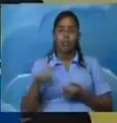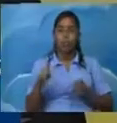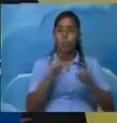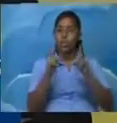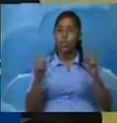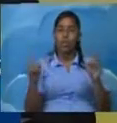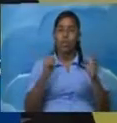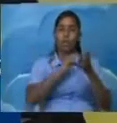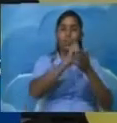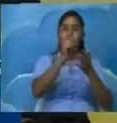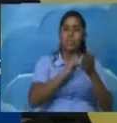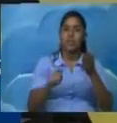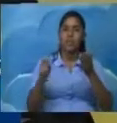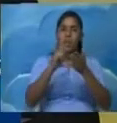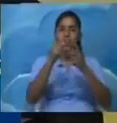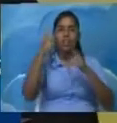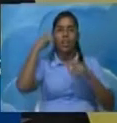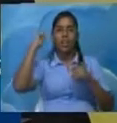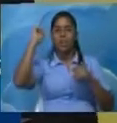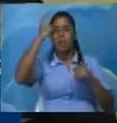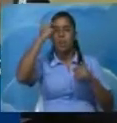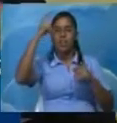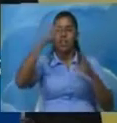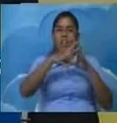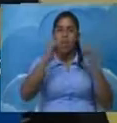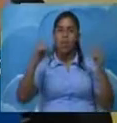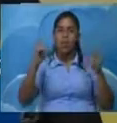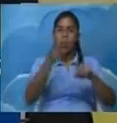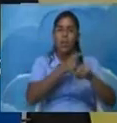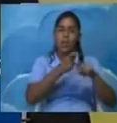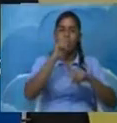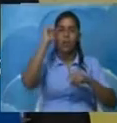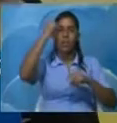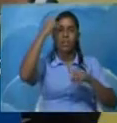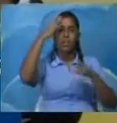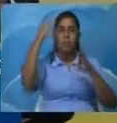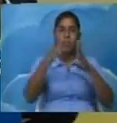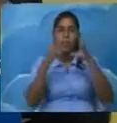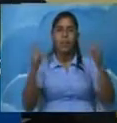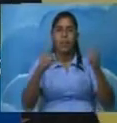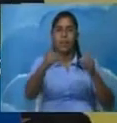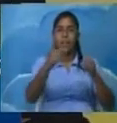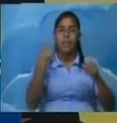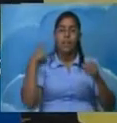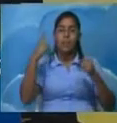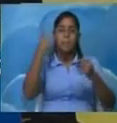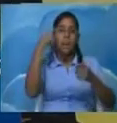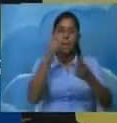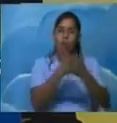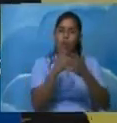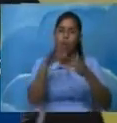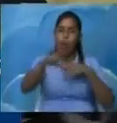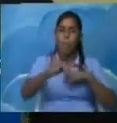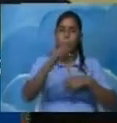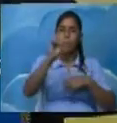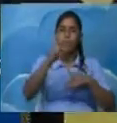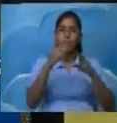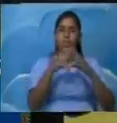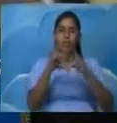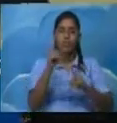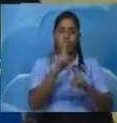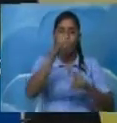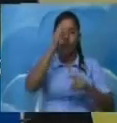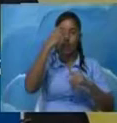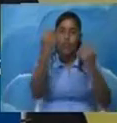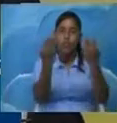No hemos tenido que escribirle una cartica al presidente, al alcalde, al gobernador ni al presidente. Mire, deme para comprar una cámara. No, de lo que Dios